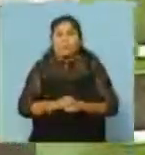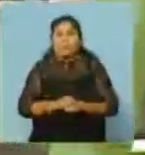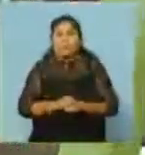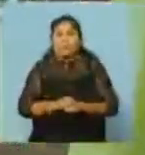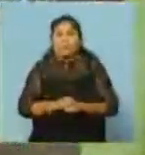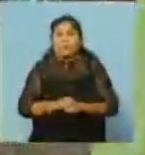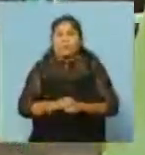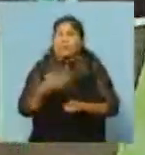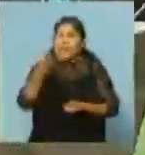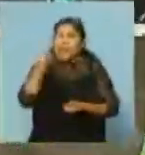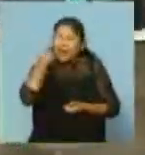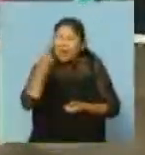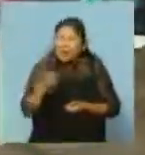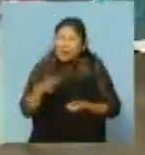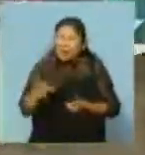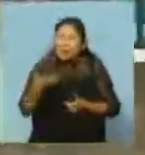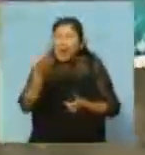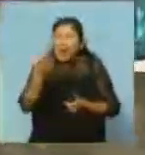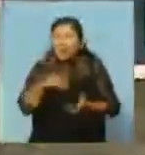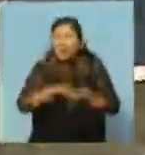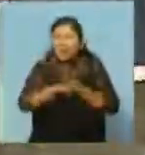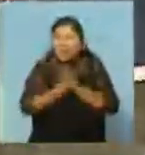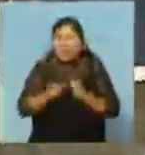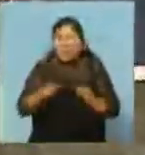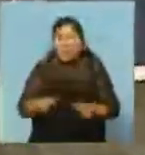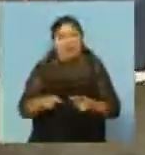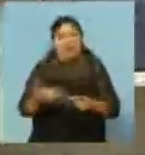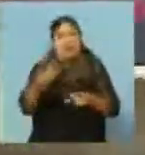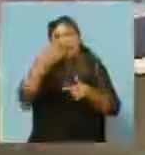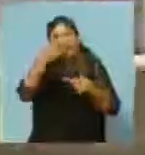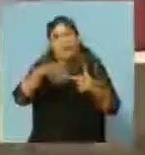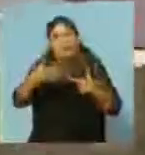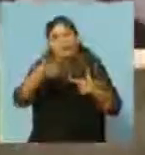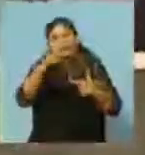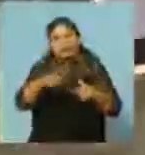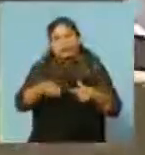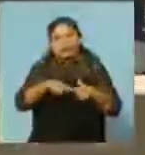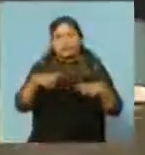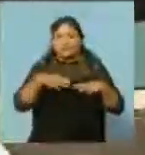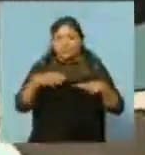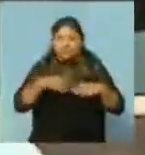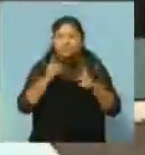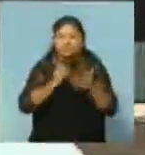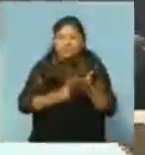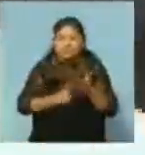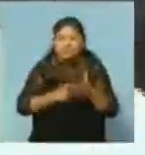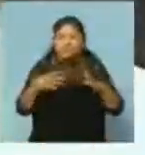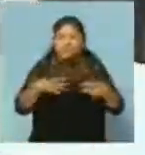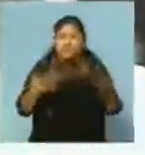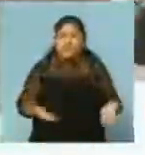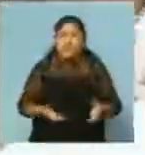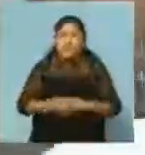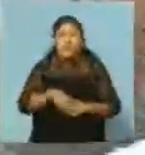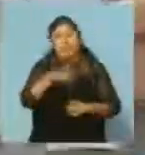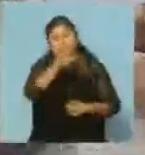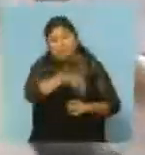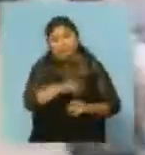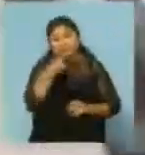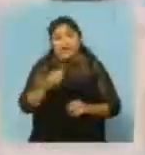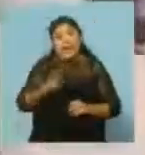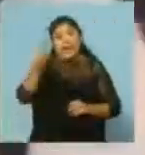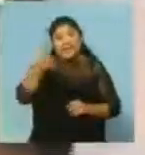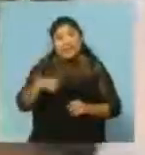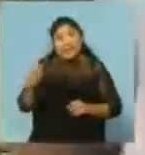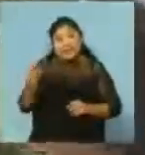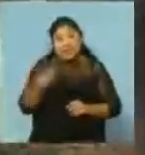medio alguna fecha que había quedado todavía sin definir. Sí, vinimos ayer a la mañana a preguntar y nos